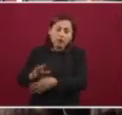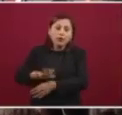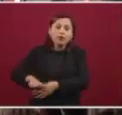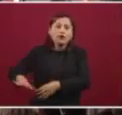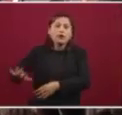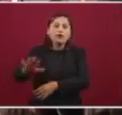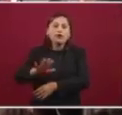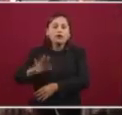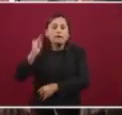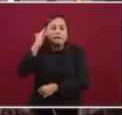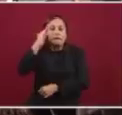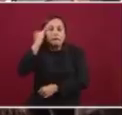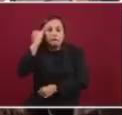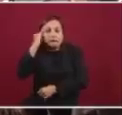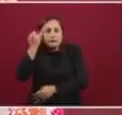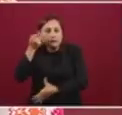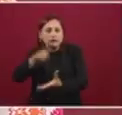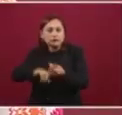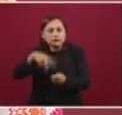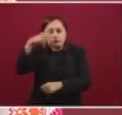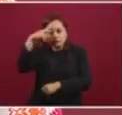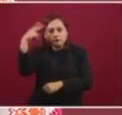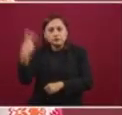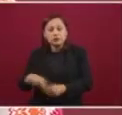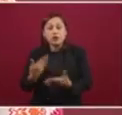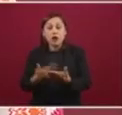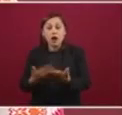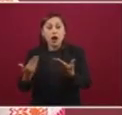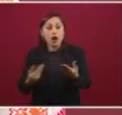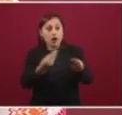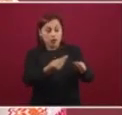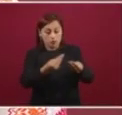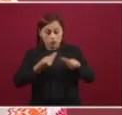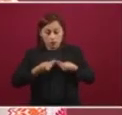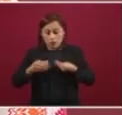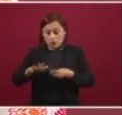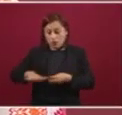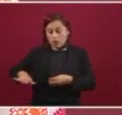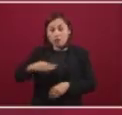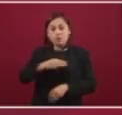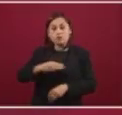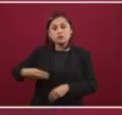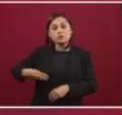este apoyo brindado para nuestro municipio Cochuapa el Grande,